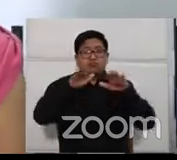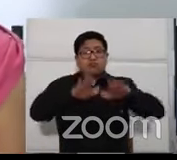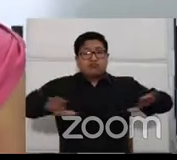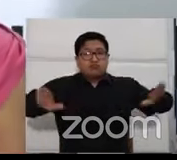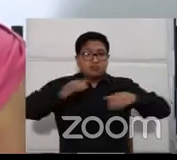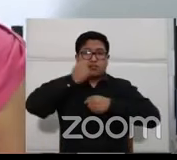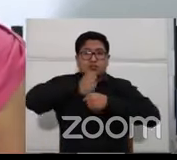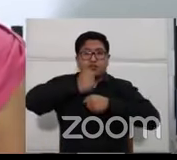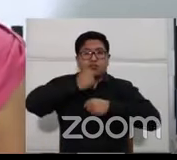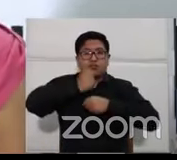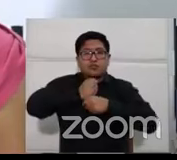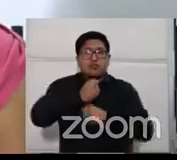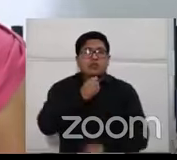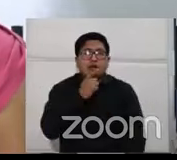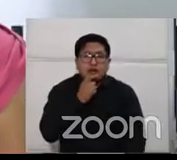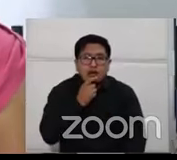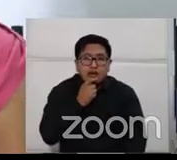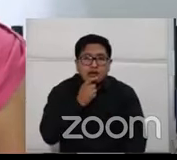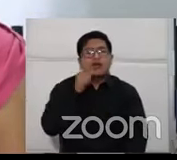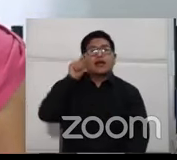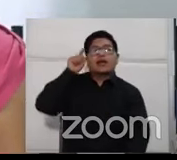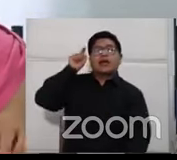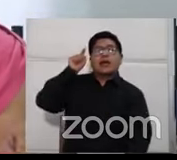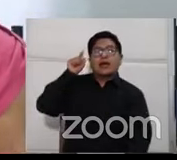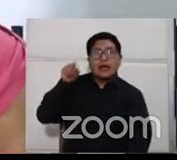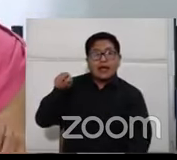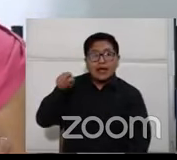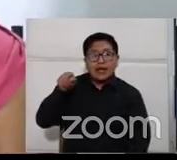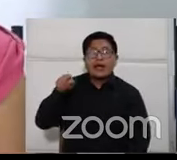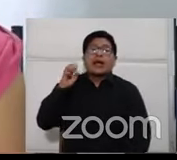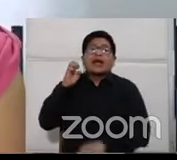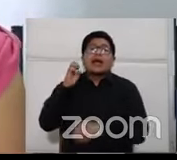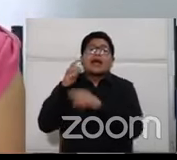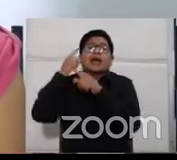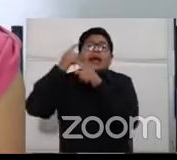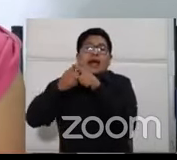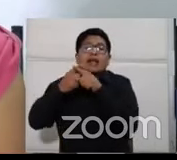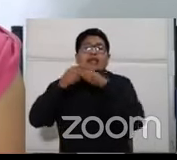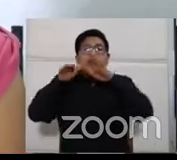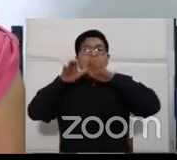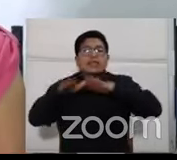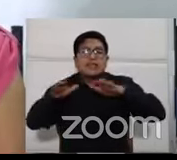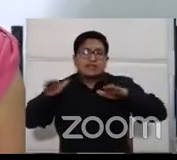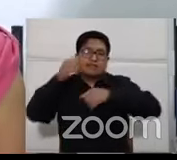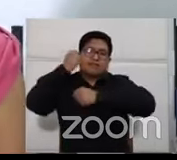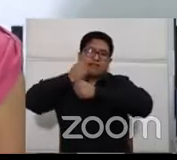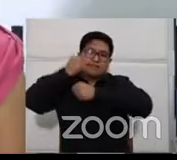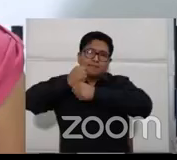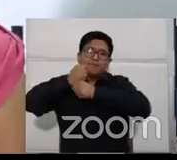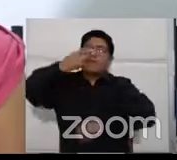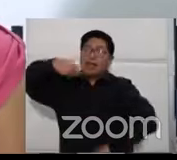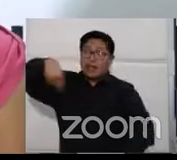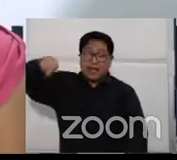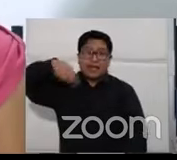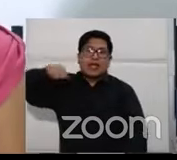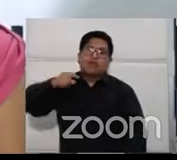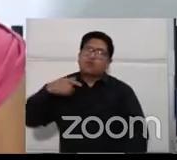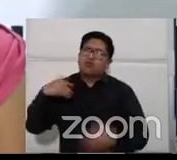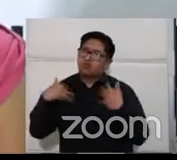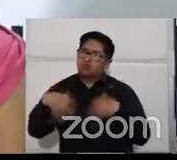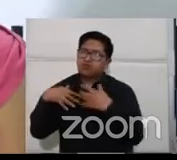es justamente los ex niñas niños trabajando adolescentes trabajadores en nuestro país